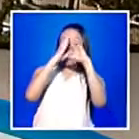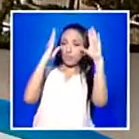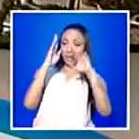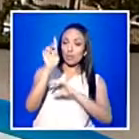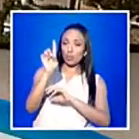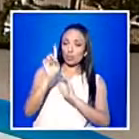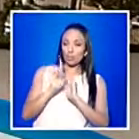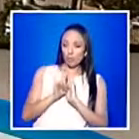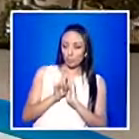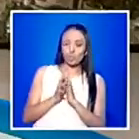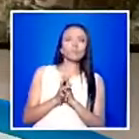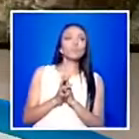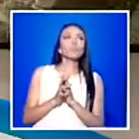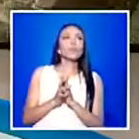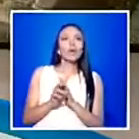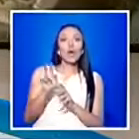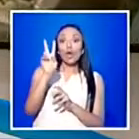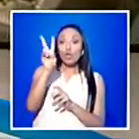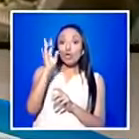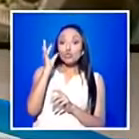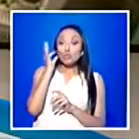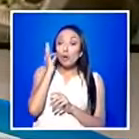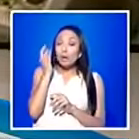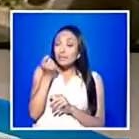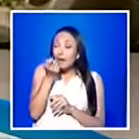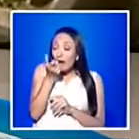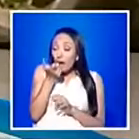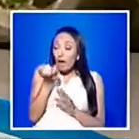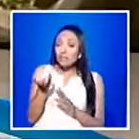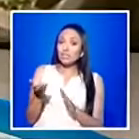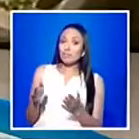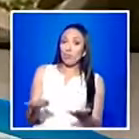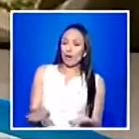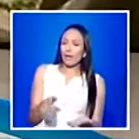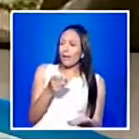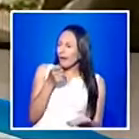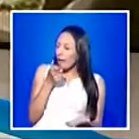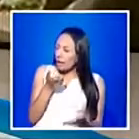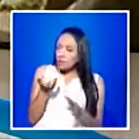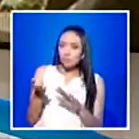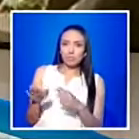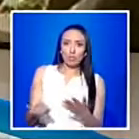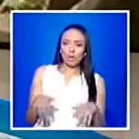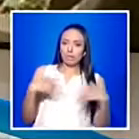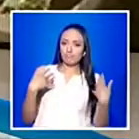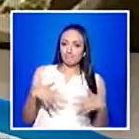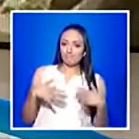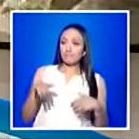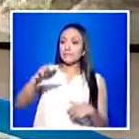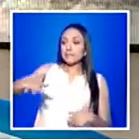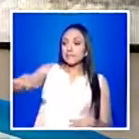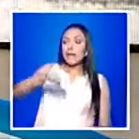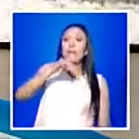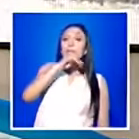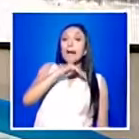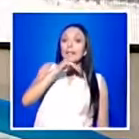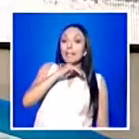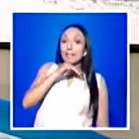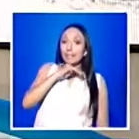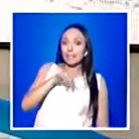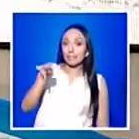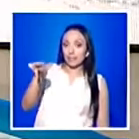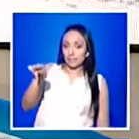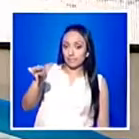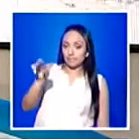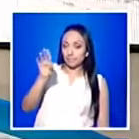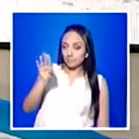8:01 a.m. Dos mujeres se salvaron de morir en un ataque brutal, impresionante, justamente ocurrido en Manta, en la provincia de